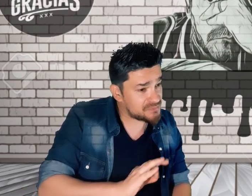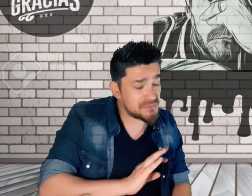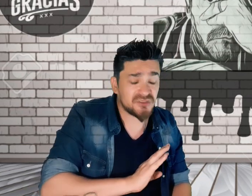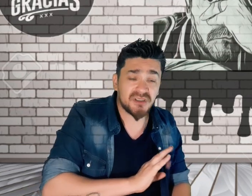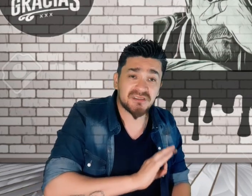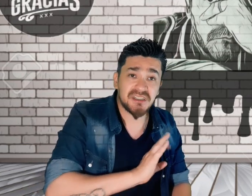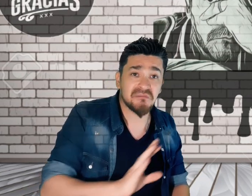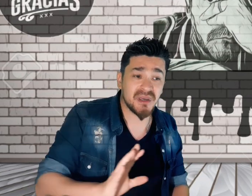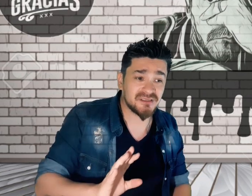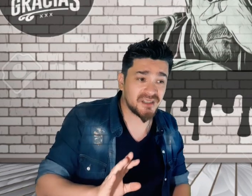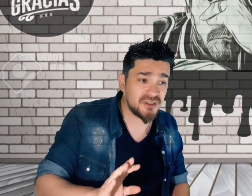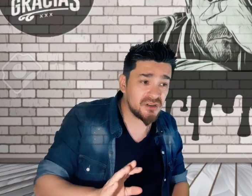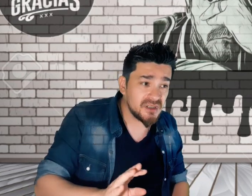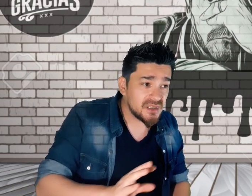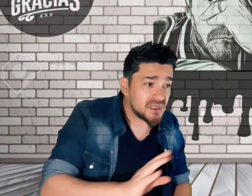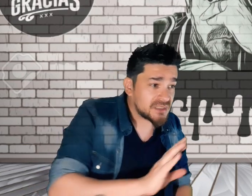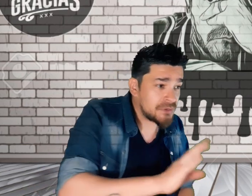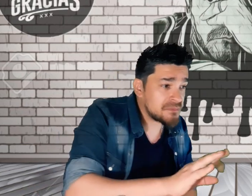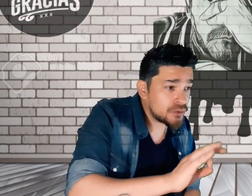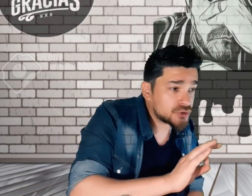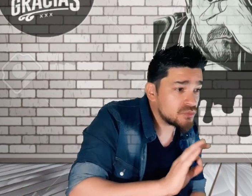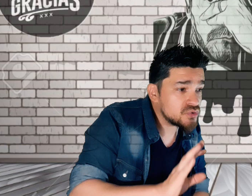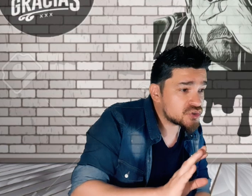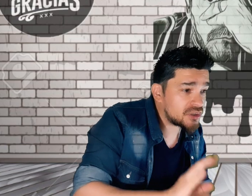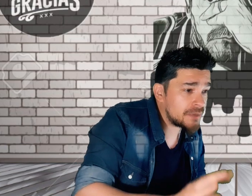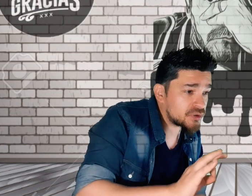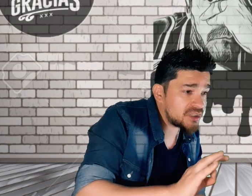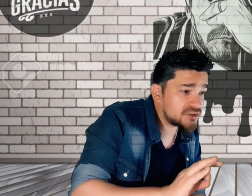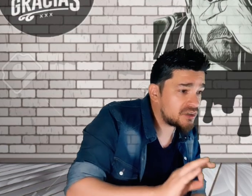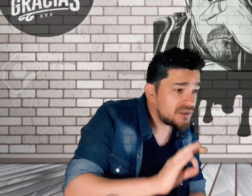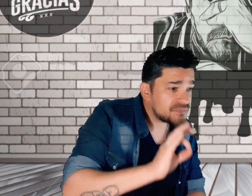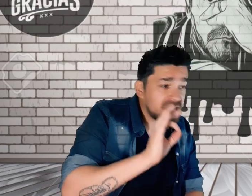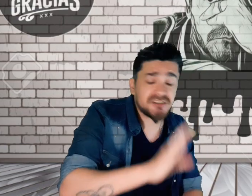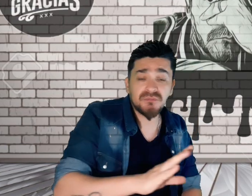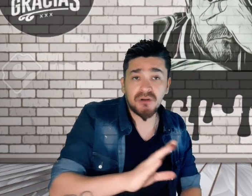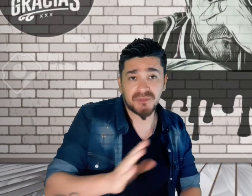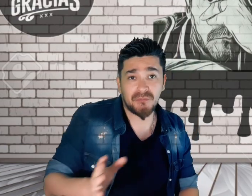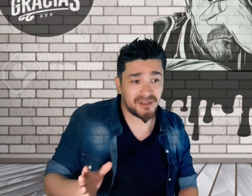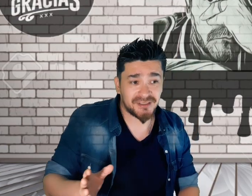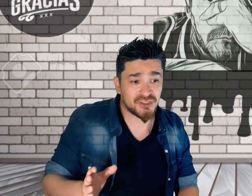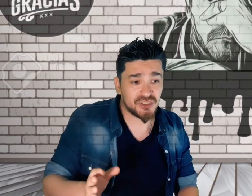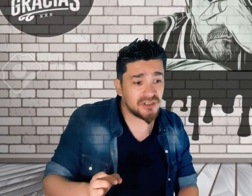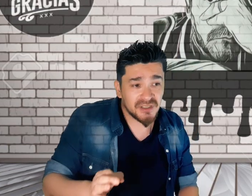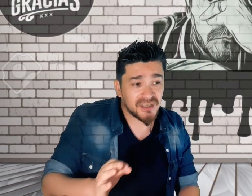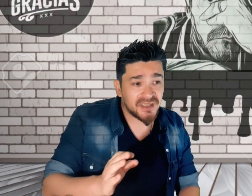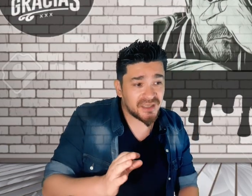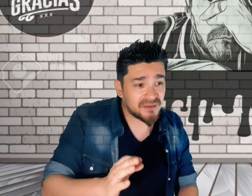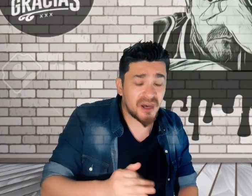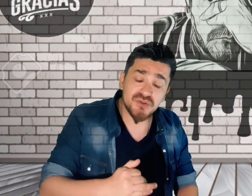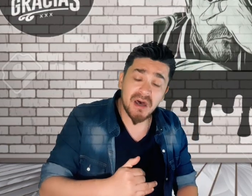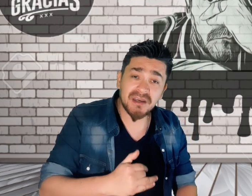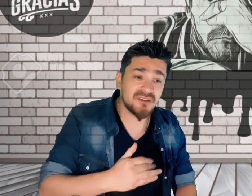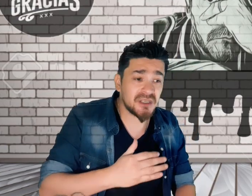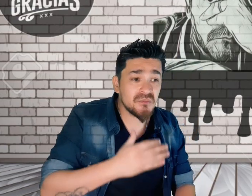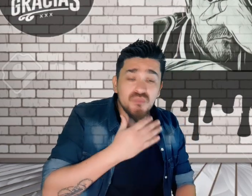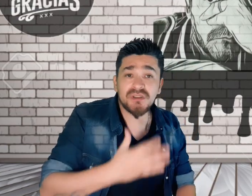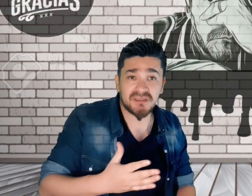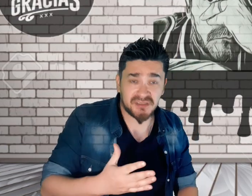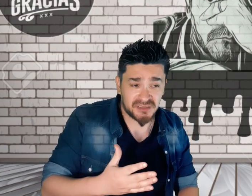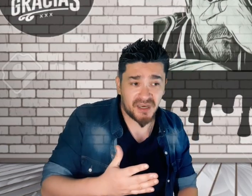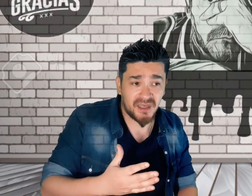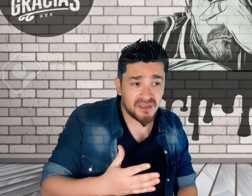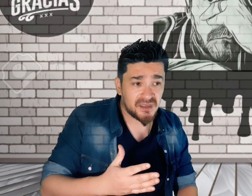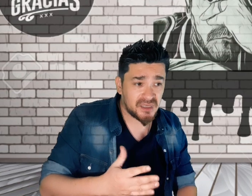decir que tienen dimensiones inmensas, ¿no? También me gustó mucho el proyecto ISMO, como les dije yo, ayuda a gente